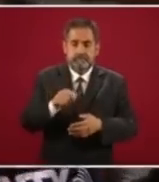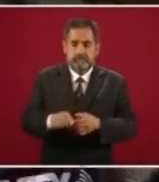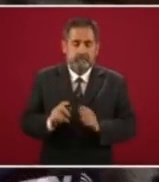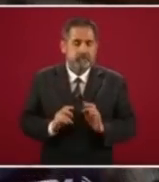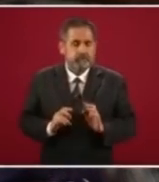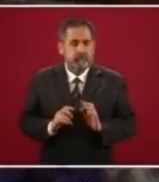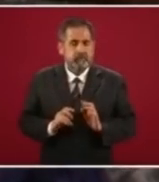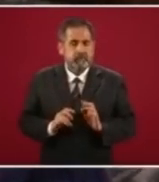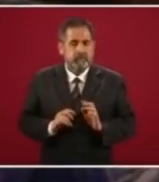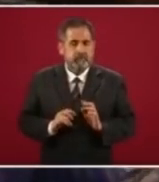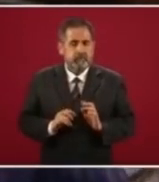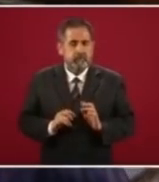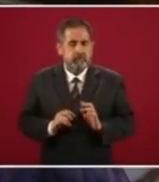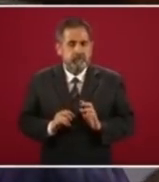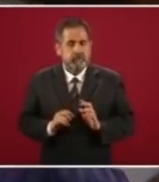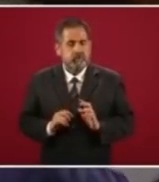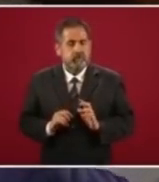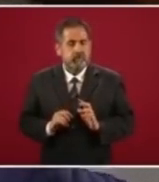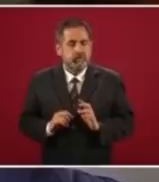sus